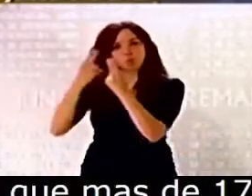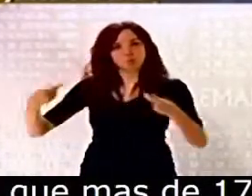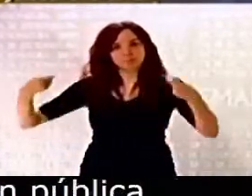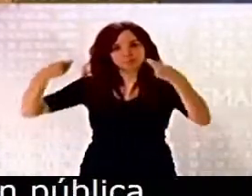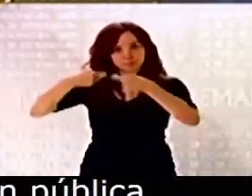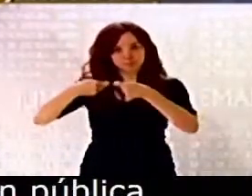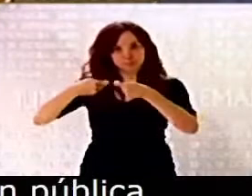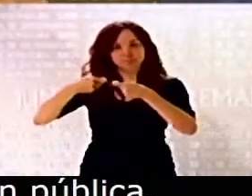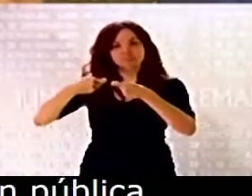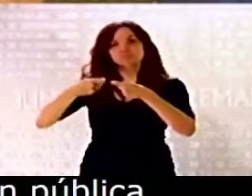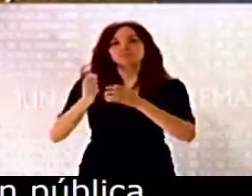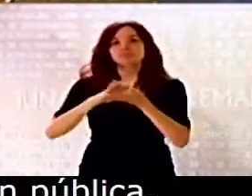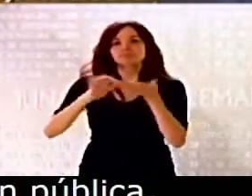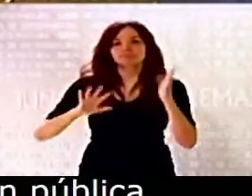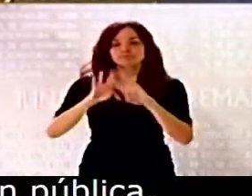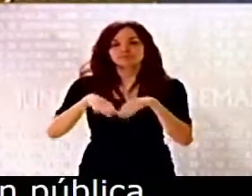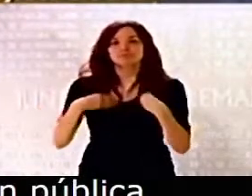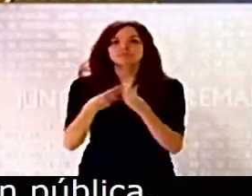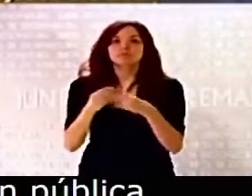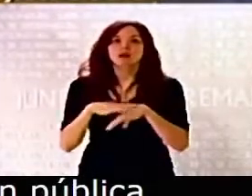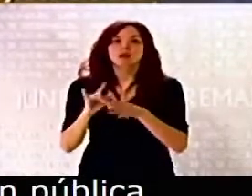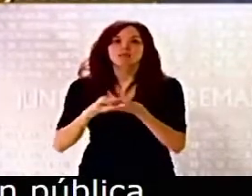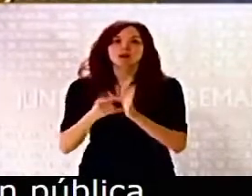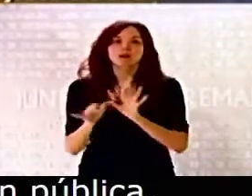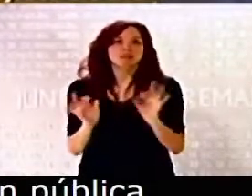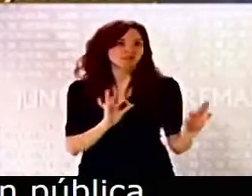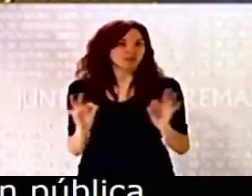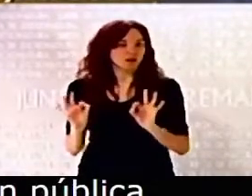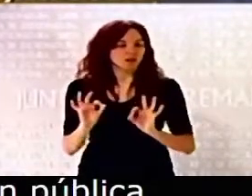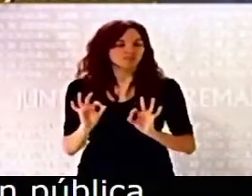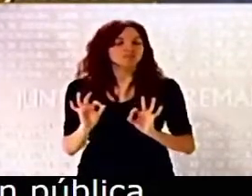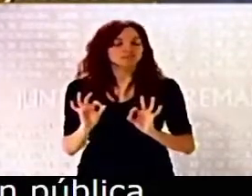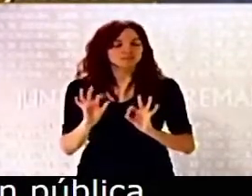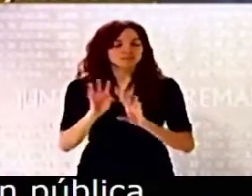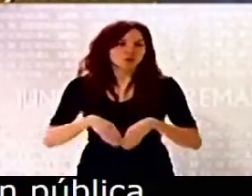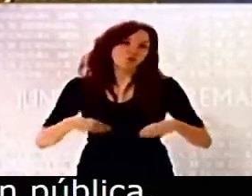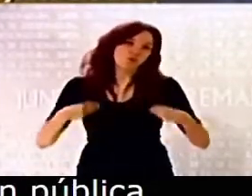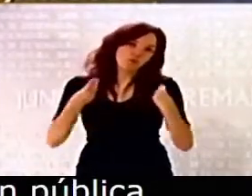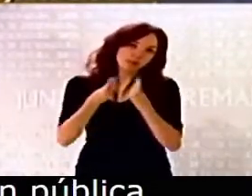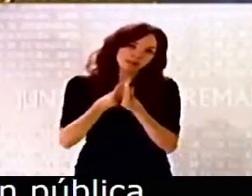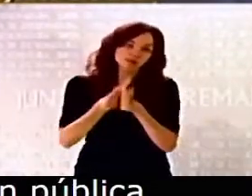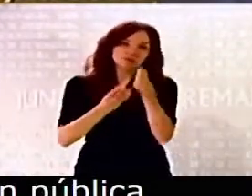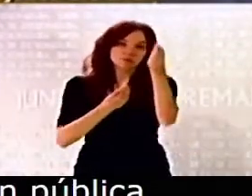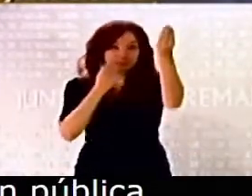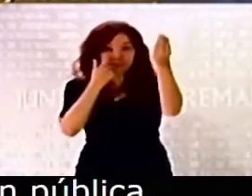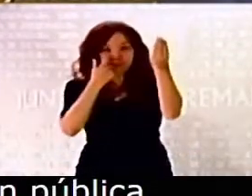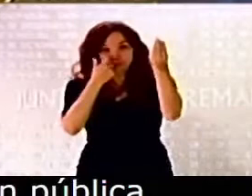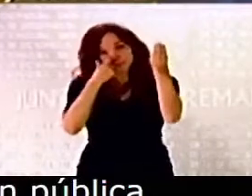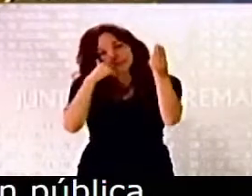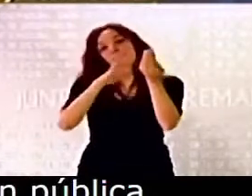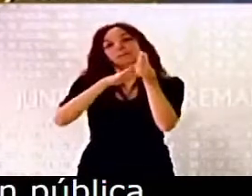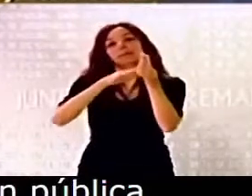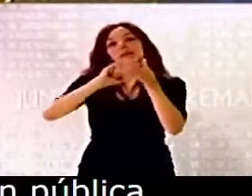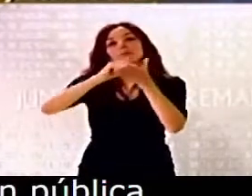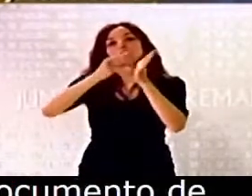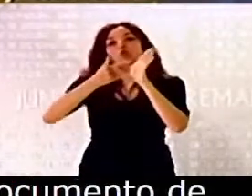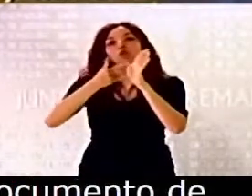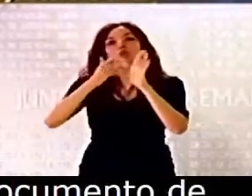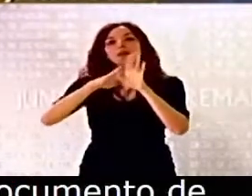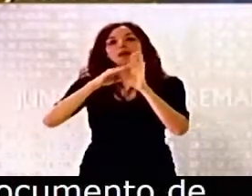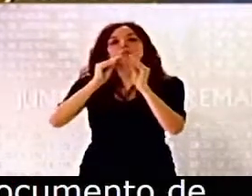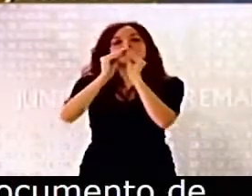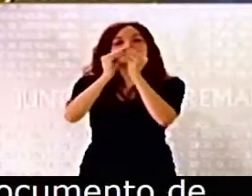trata de un documento de planificación, se trata de un documento de proyecto de